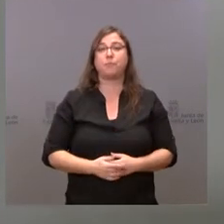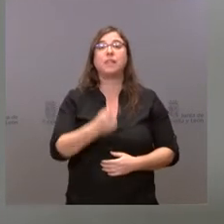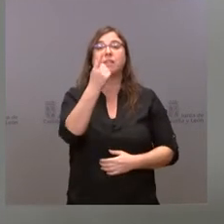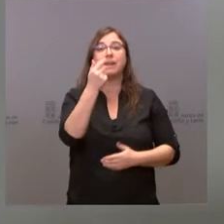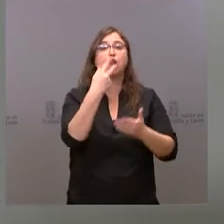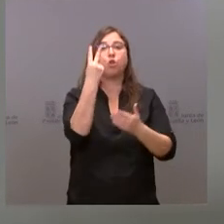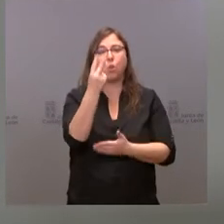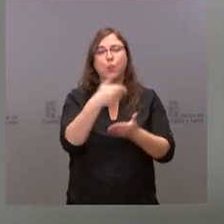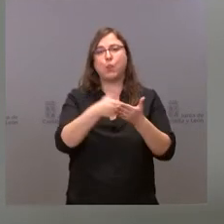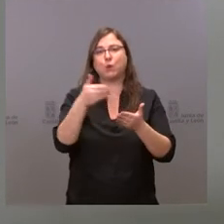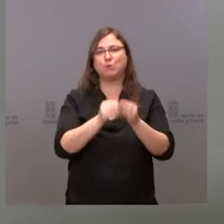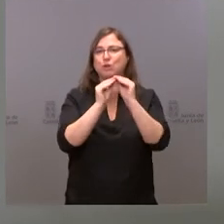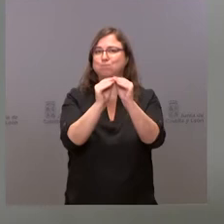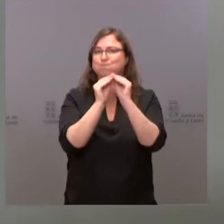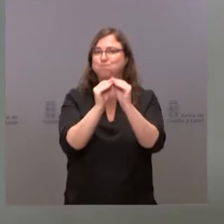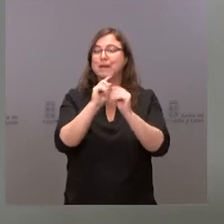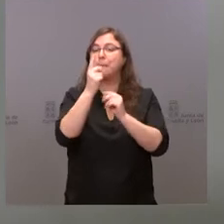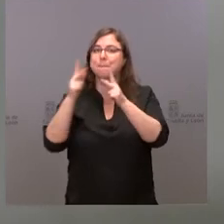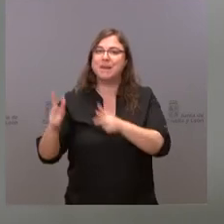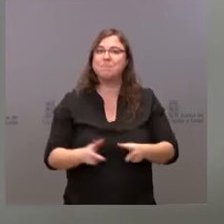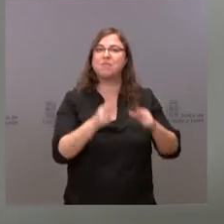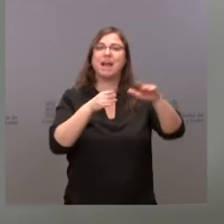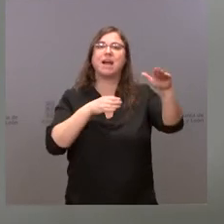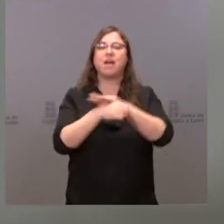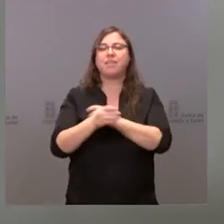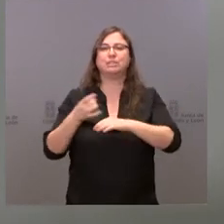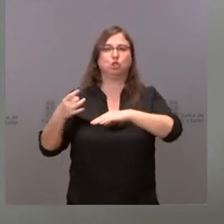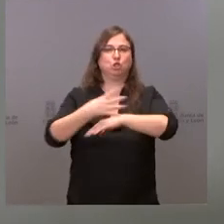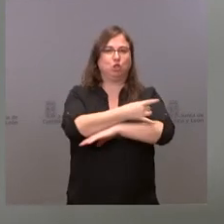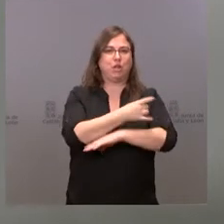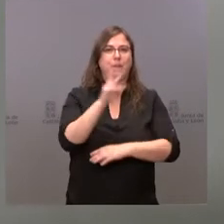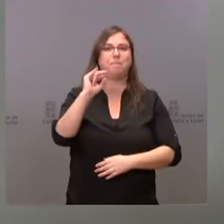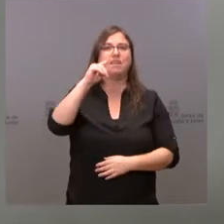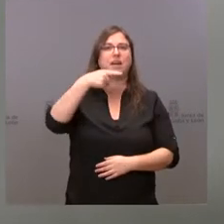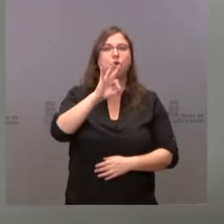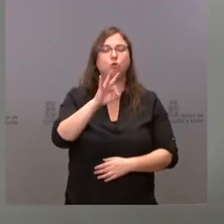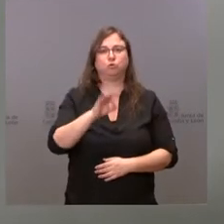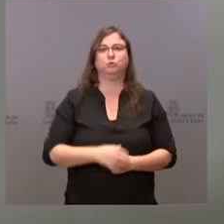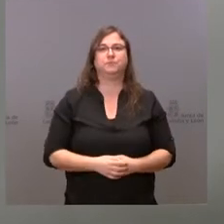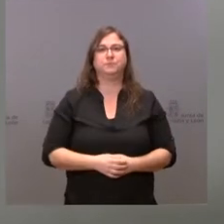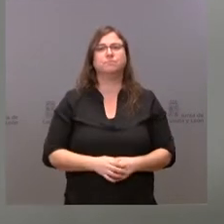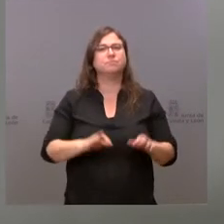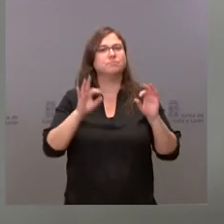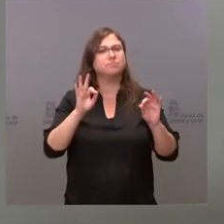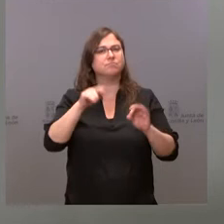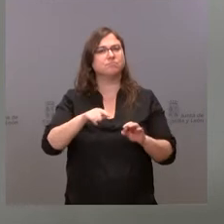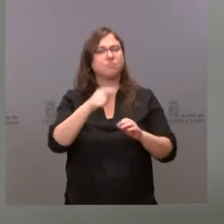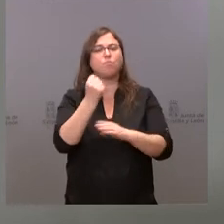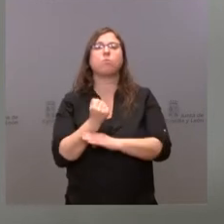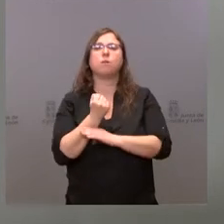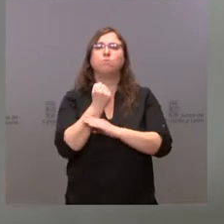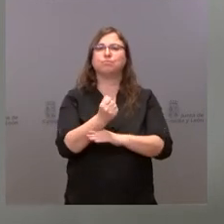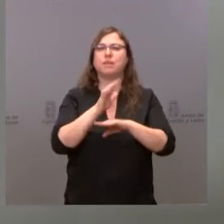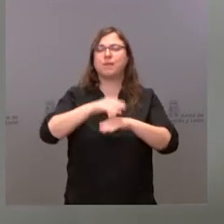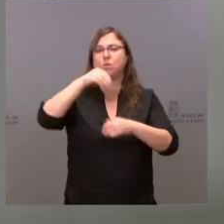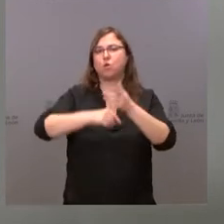construcción de la primera fase para el acceso a la red ferroviaria de villadangos del páramo esta ayuda forma parte del presupuesto